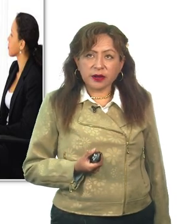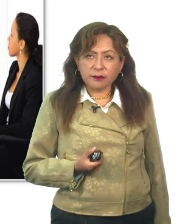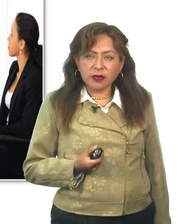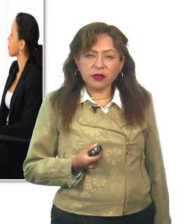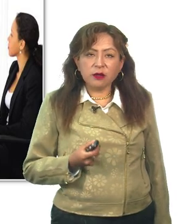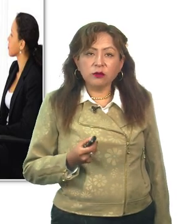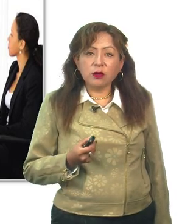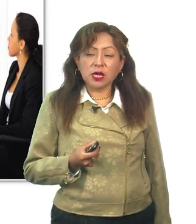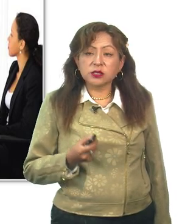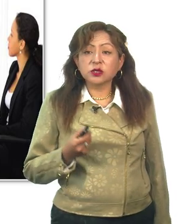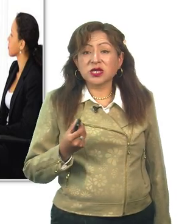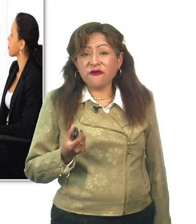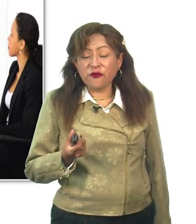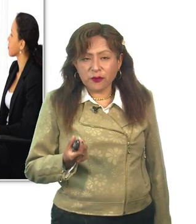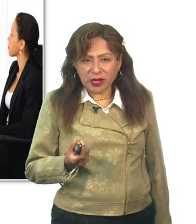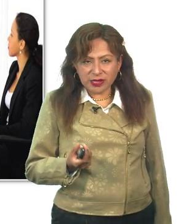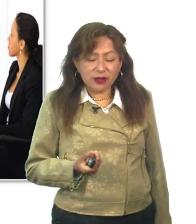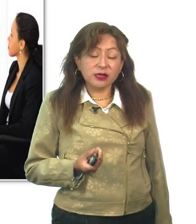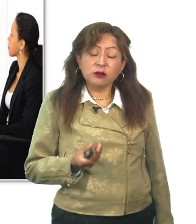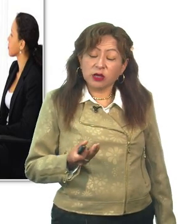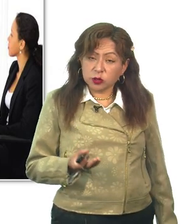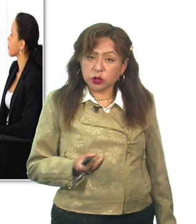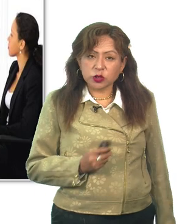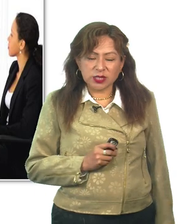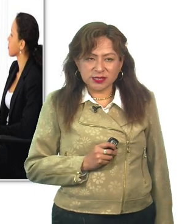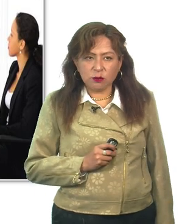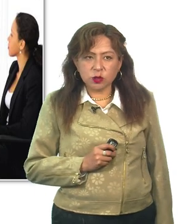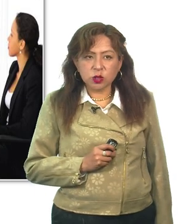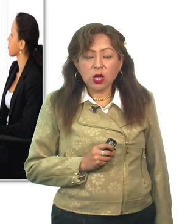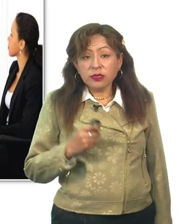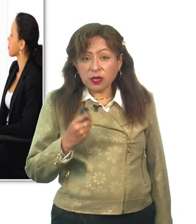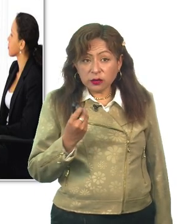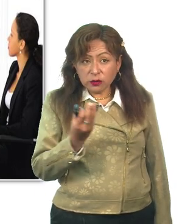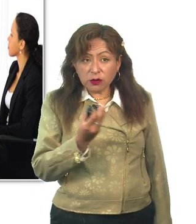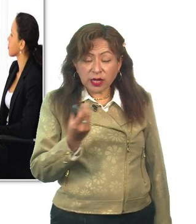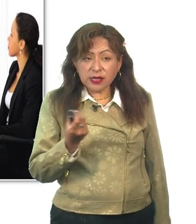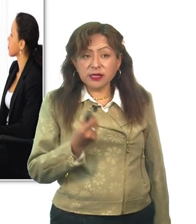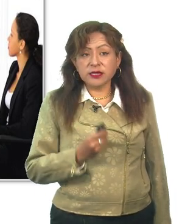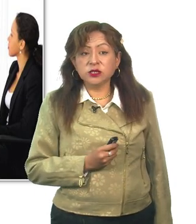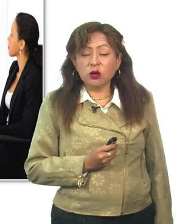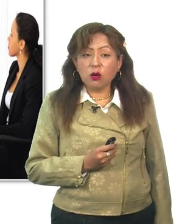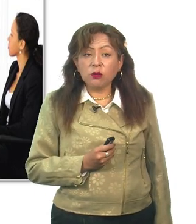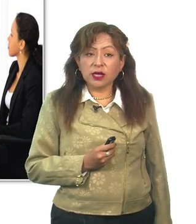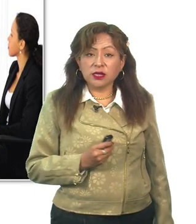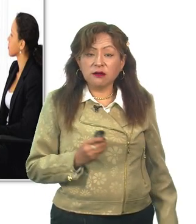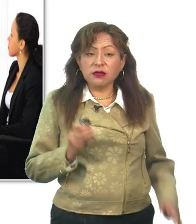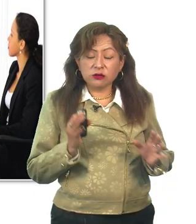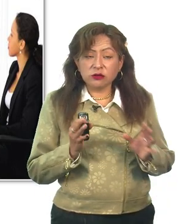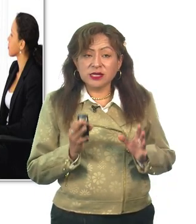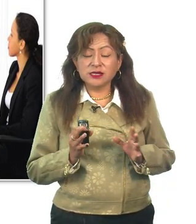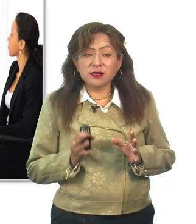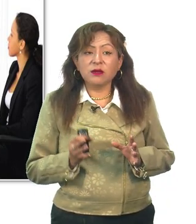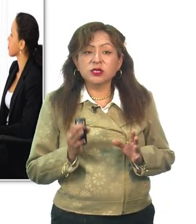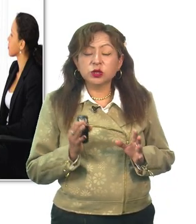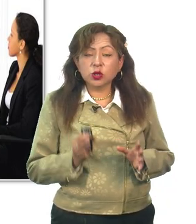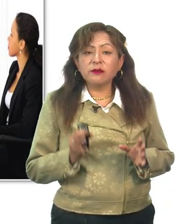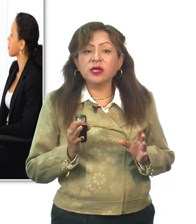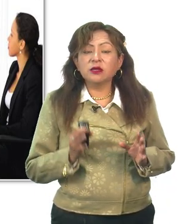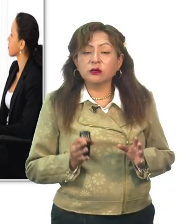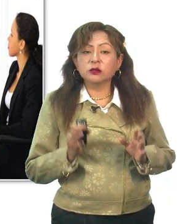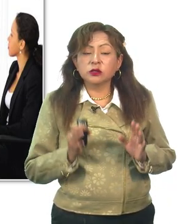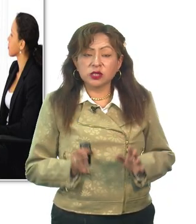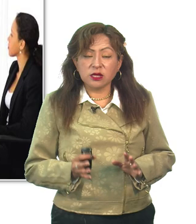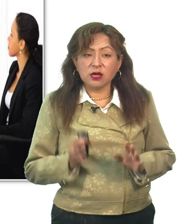de repente en unos casos informativa, que es lo que nosotros hacemos. Dentro de lo que es la intención comunicativa dentro de este tema,